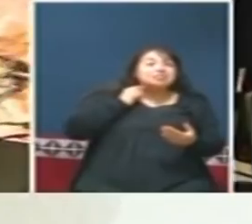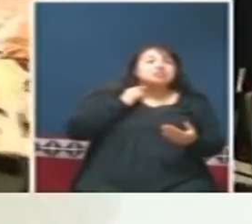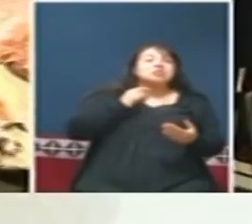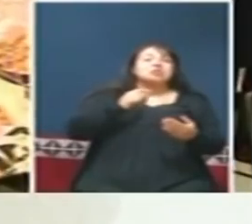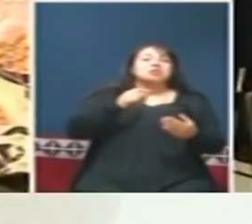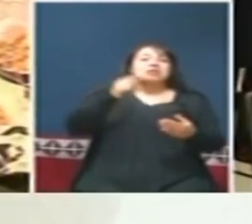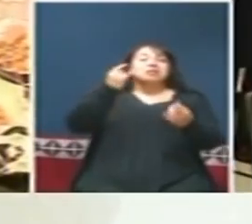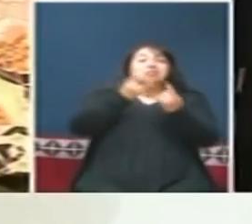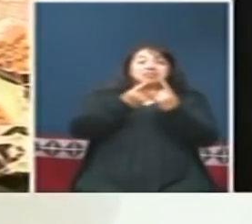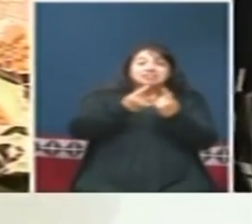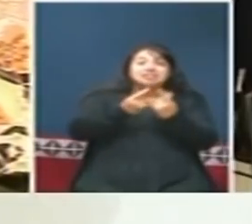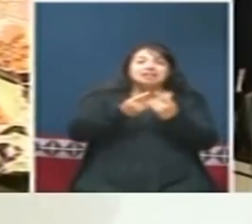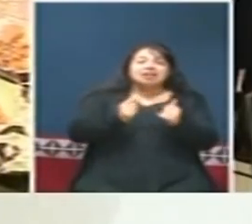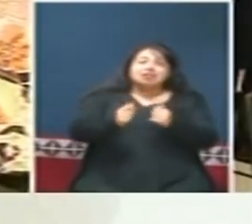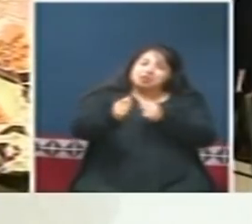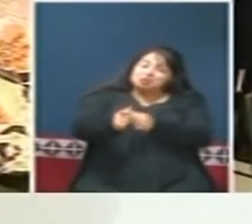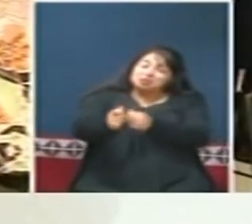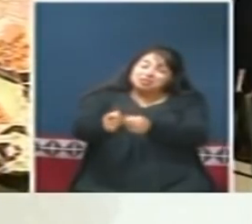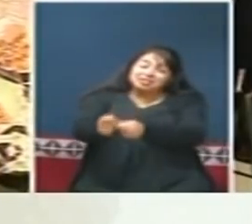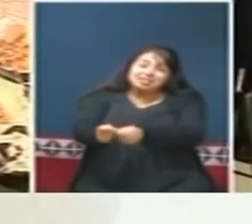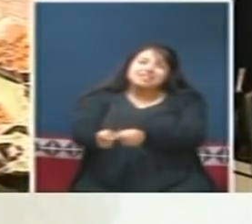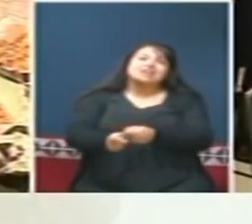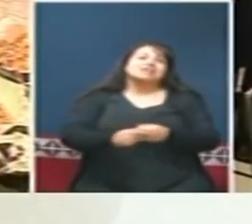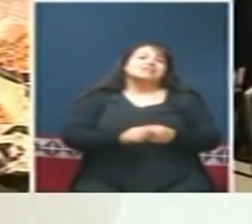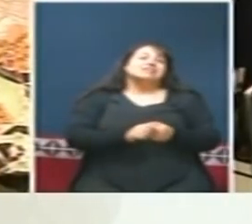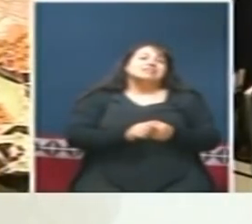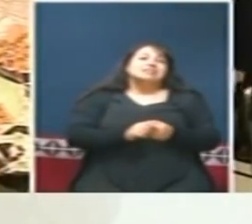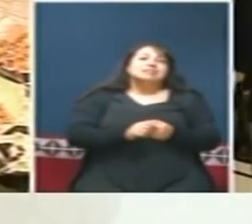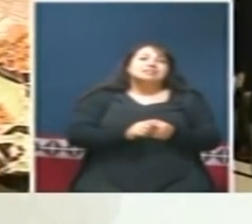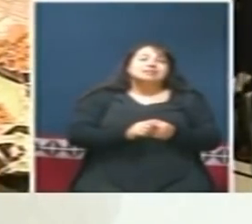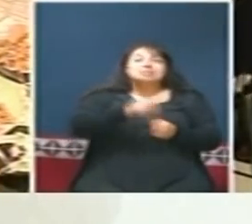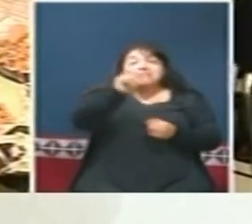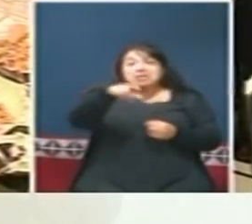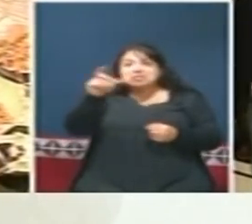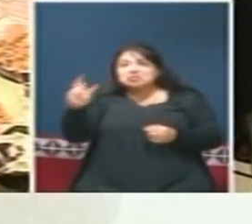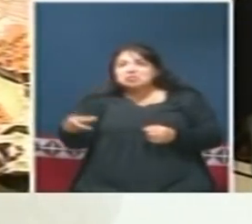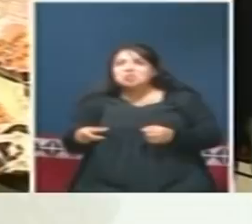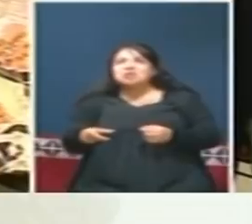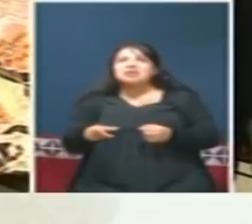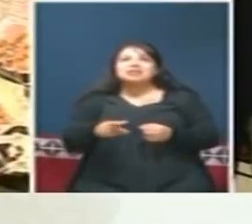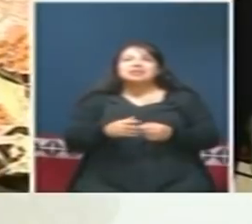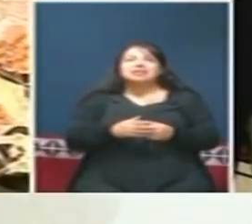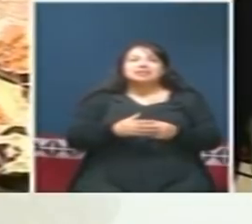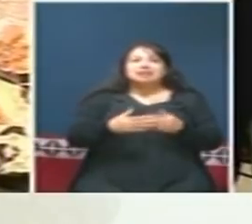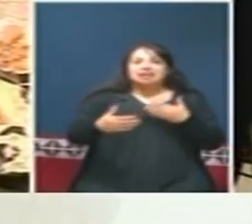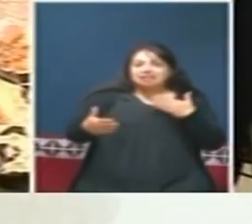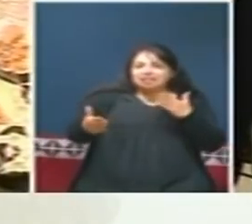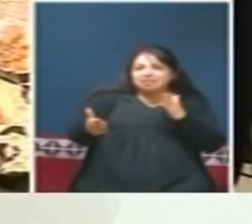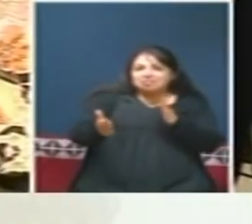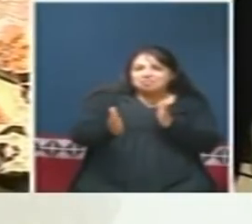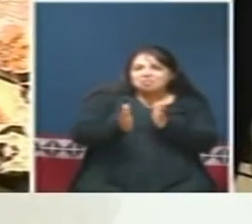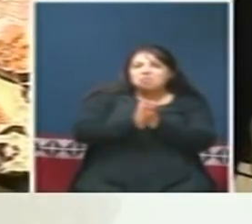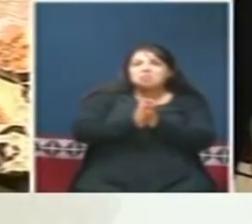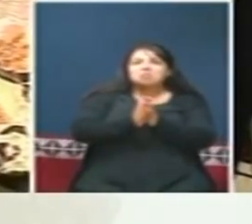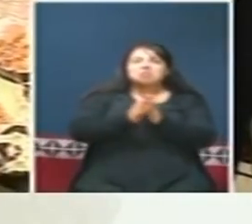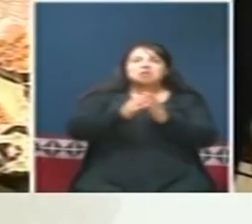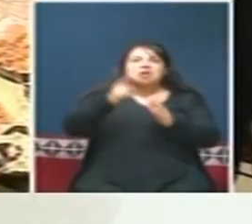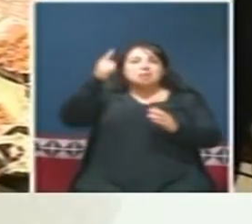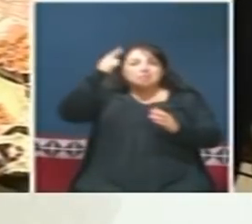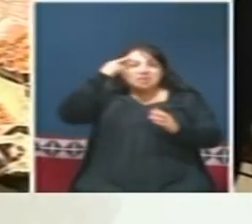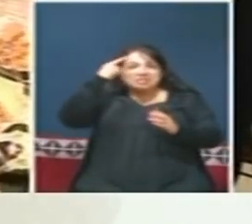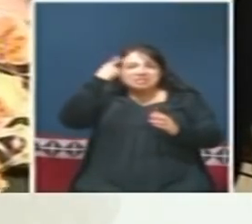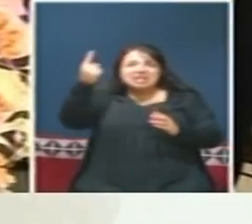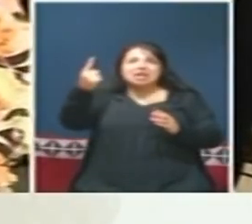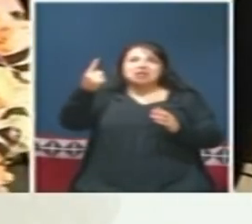Y bueno, gente que está muy, muy ligada a él, así que bueno,